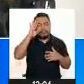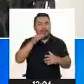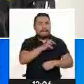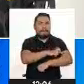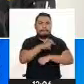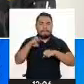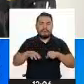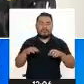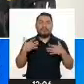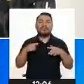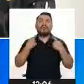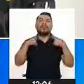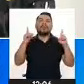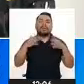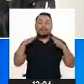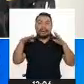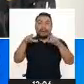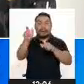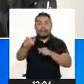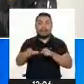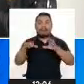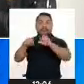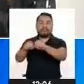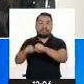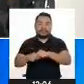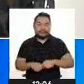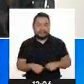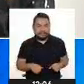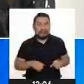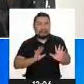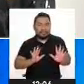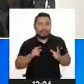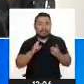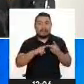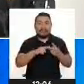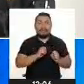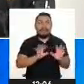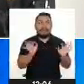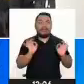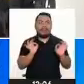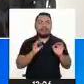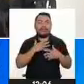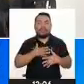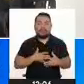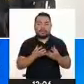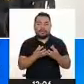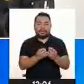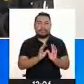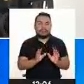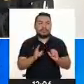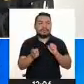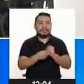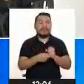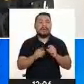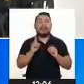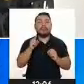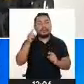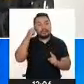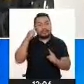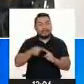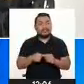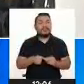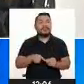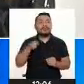se ha logrado, primero, capturar a esta persona, y segundo, neutralizar este evento criminal, porque objetivamente acá no hay